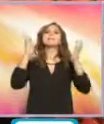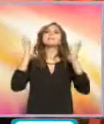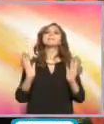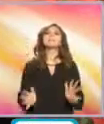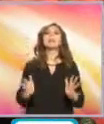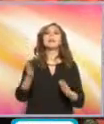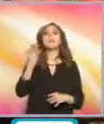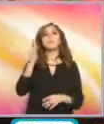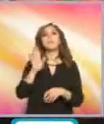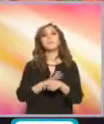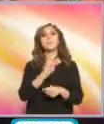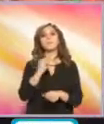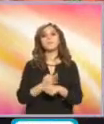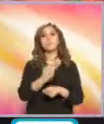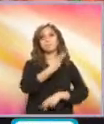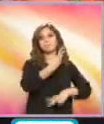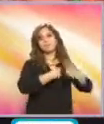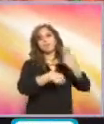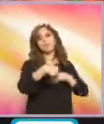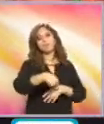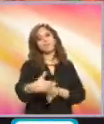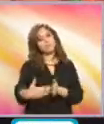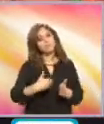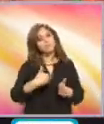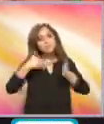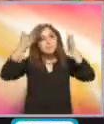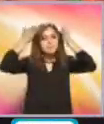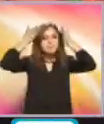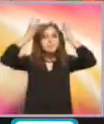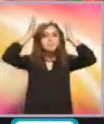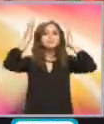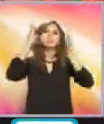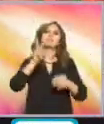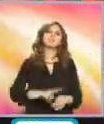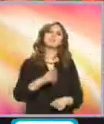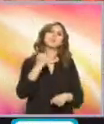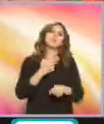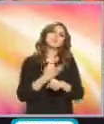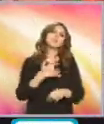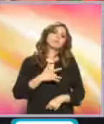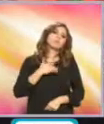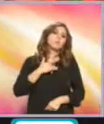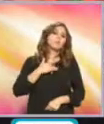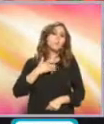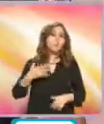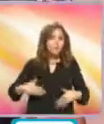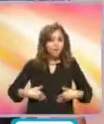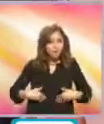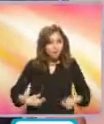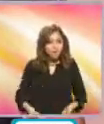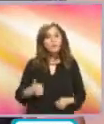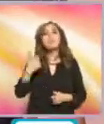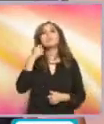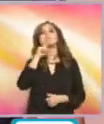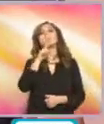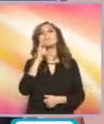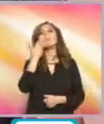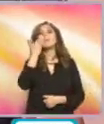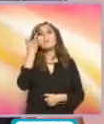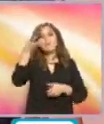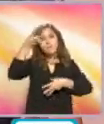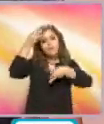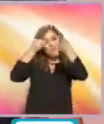toca, Liliana, con la chef Lore. Ya las tenemos extrañamos. hambre. Sí, tenemos hambre y tenemos muchas ganas de aprender este platillo